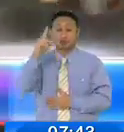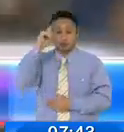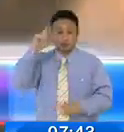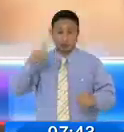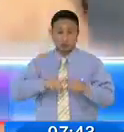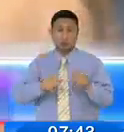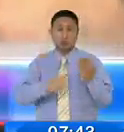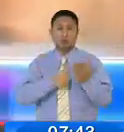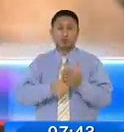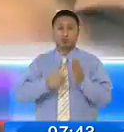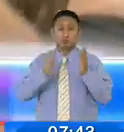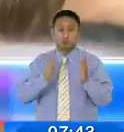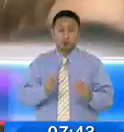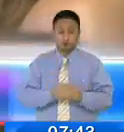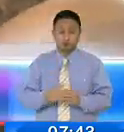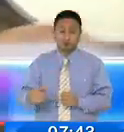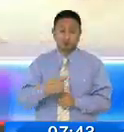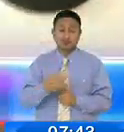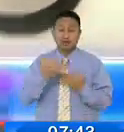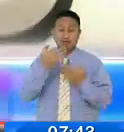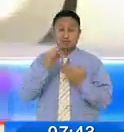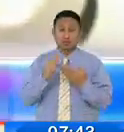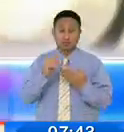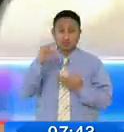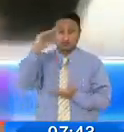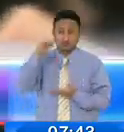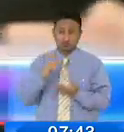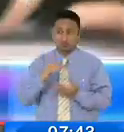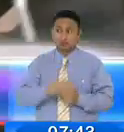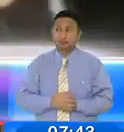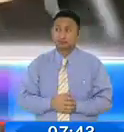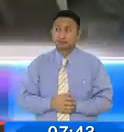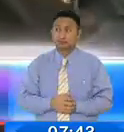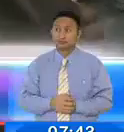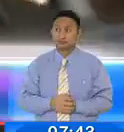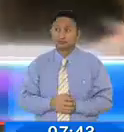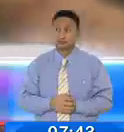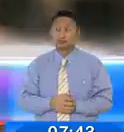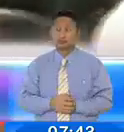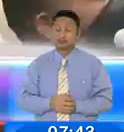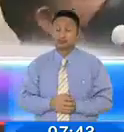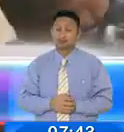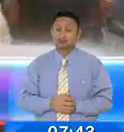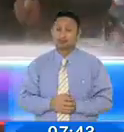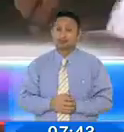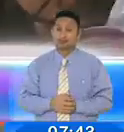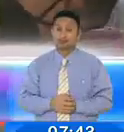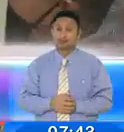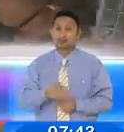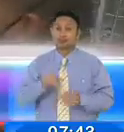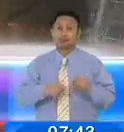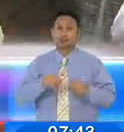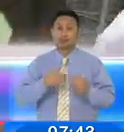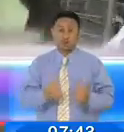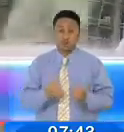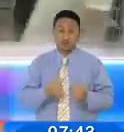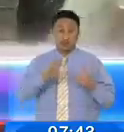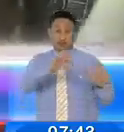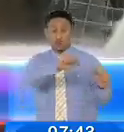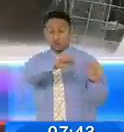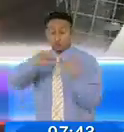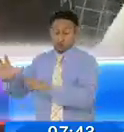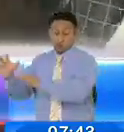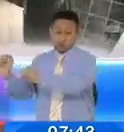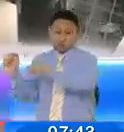que reducen el presupuesto para los municipios. Incluso hubo quienes, por la fuerza, retiraron vallas que obstruían el